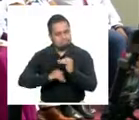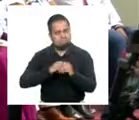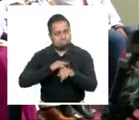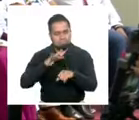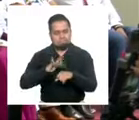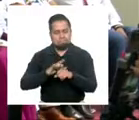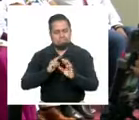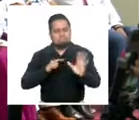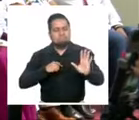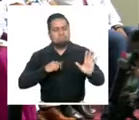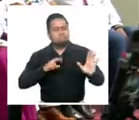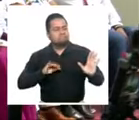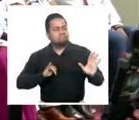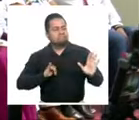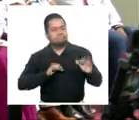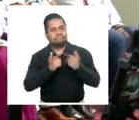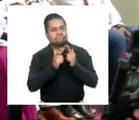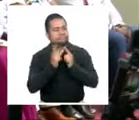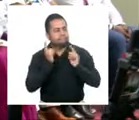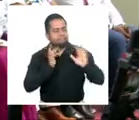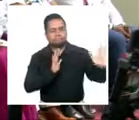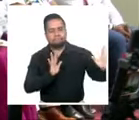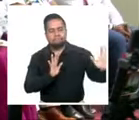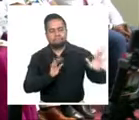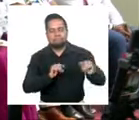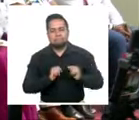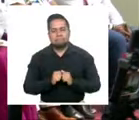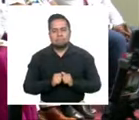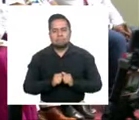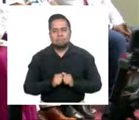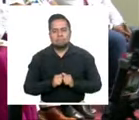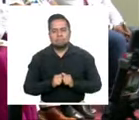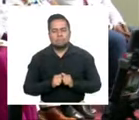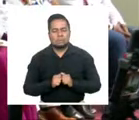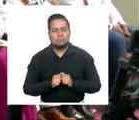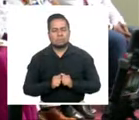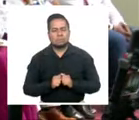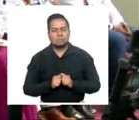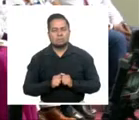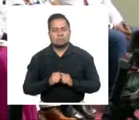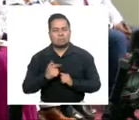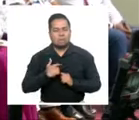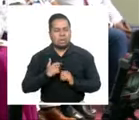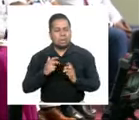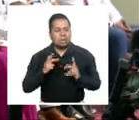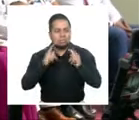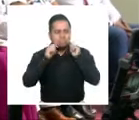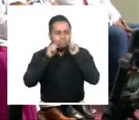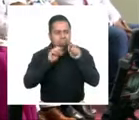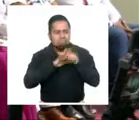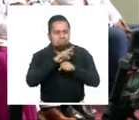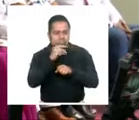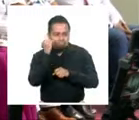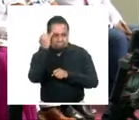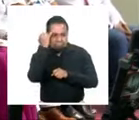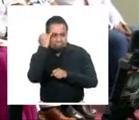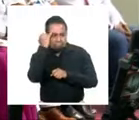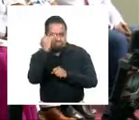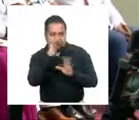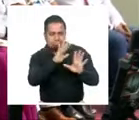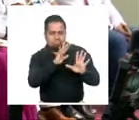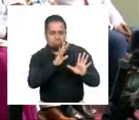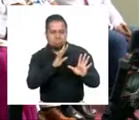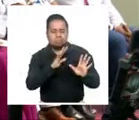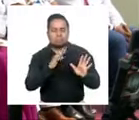nos interesa ni el color, no nos interesa saber de qué ideología, a nosotros